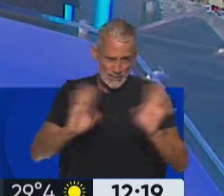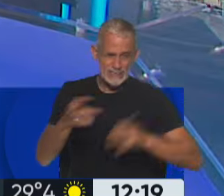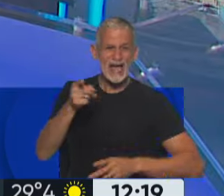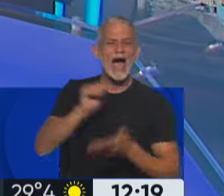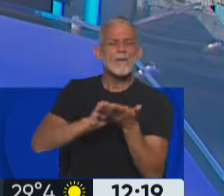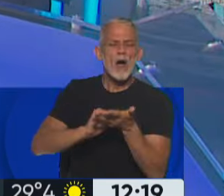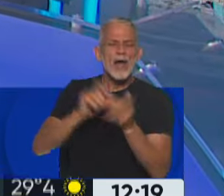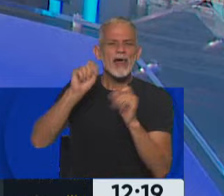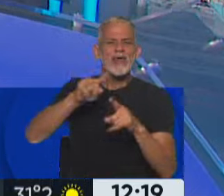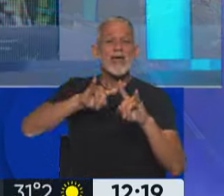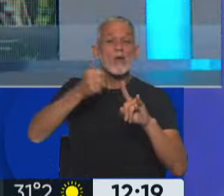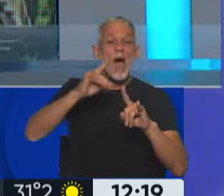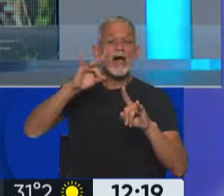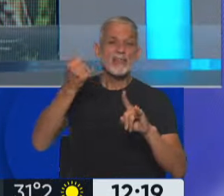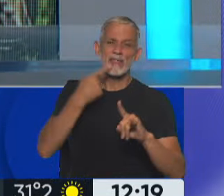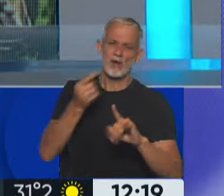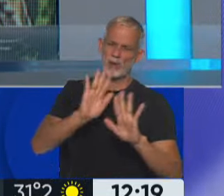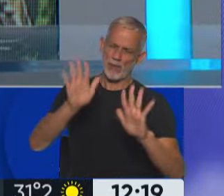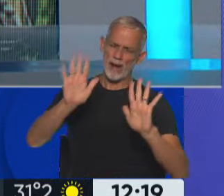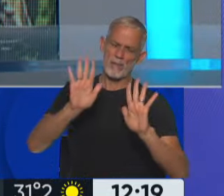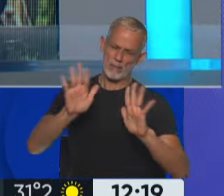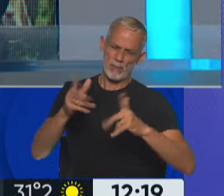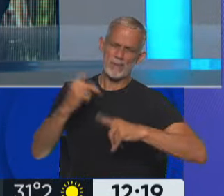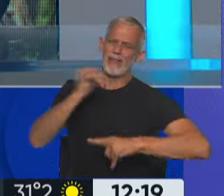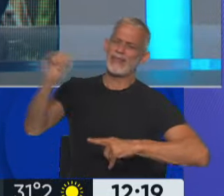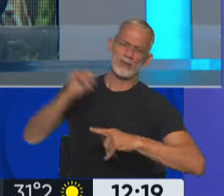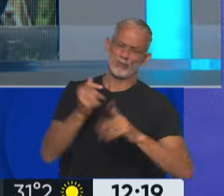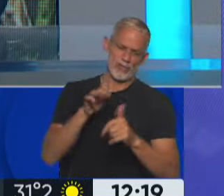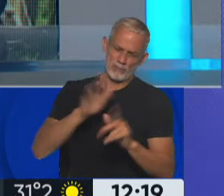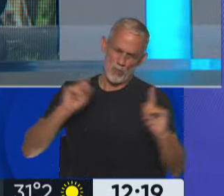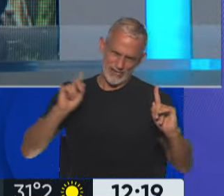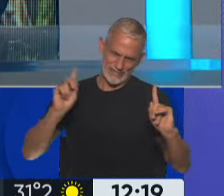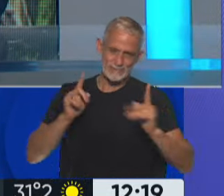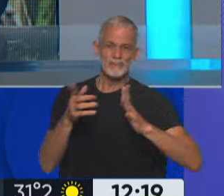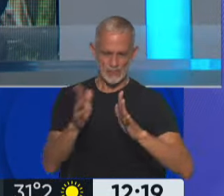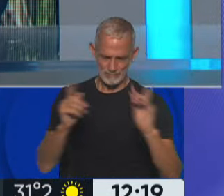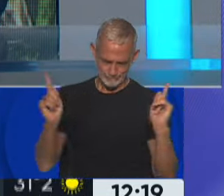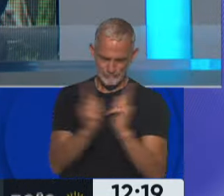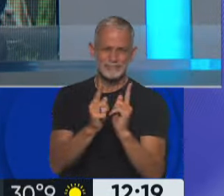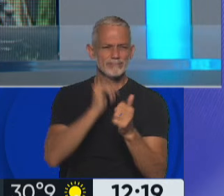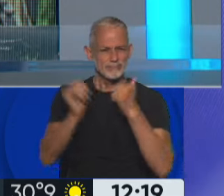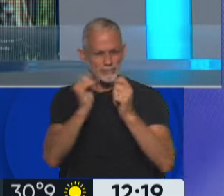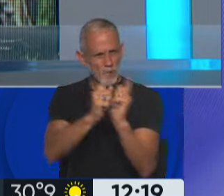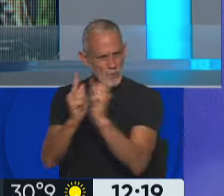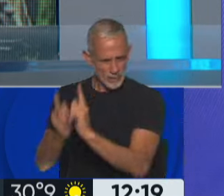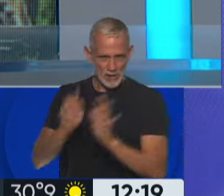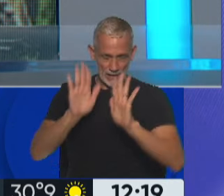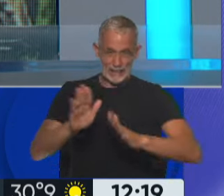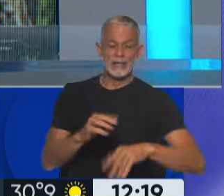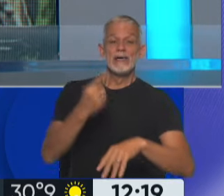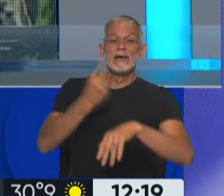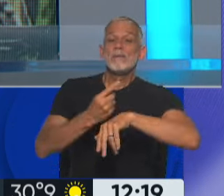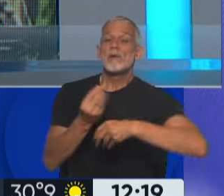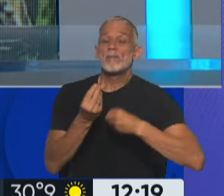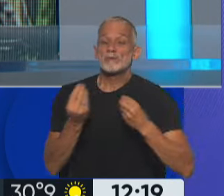abogada defensora de wanara dice bajemos esto no debe ser hacemos un raconto de cómo ver sí lo primero